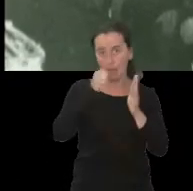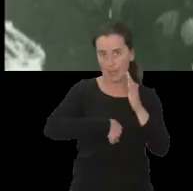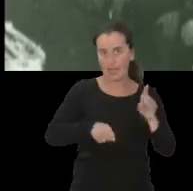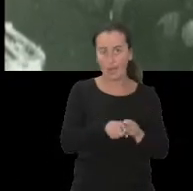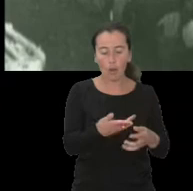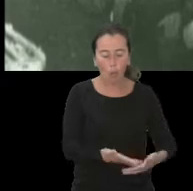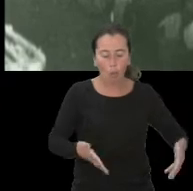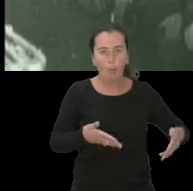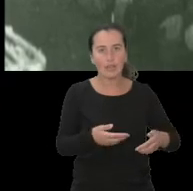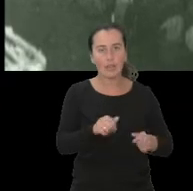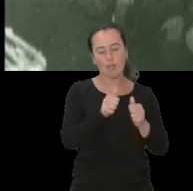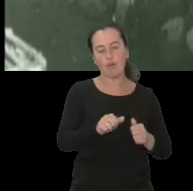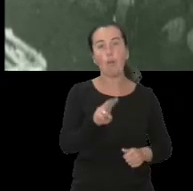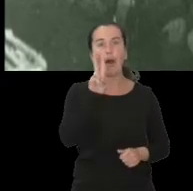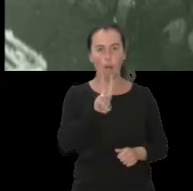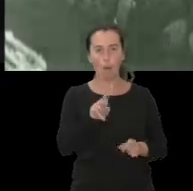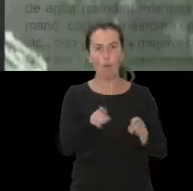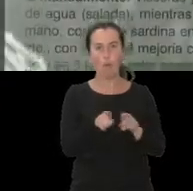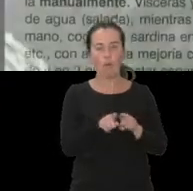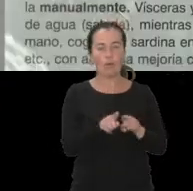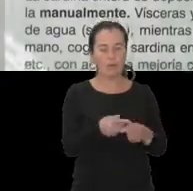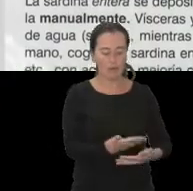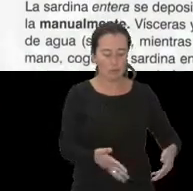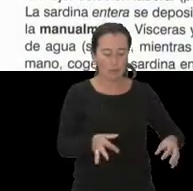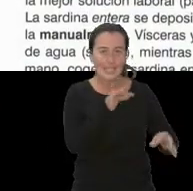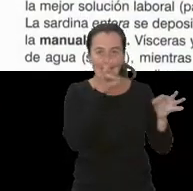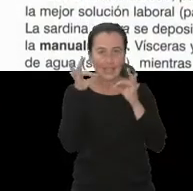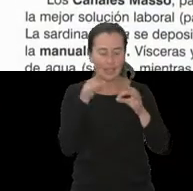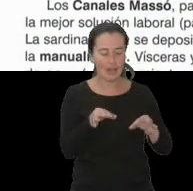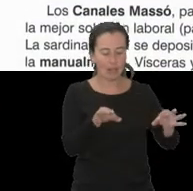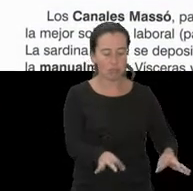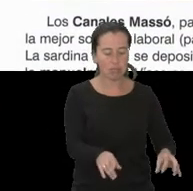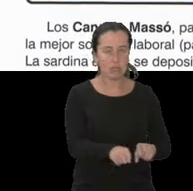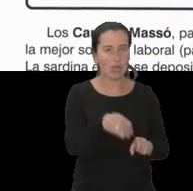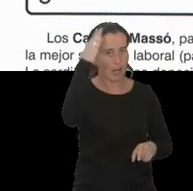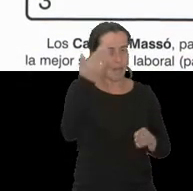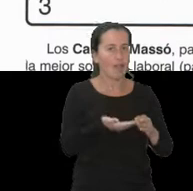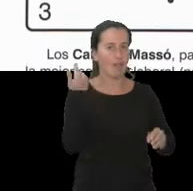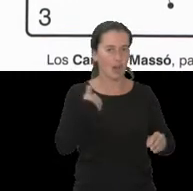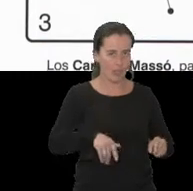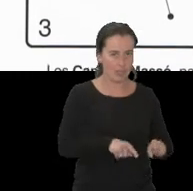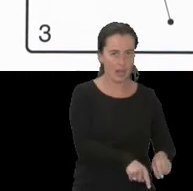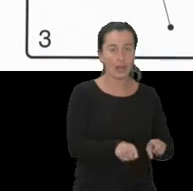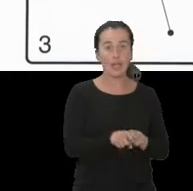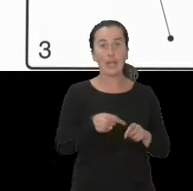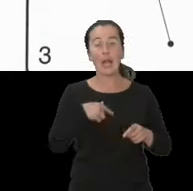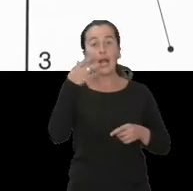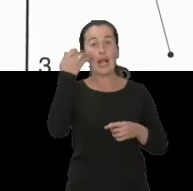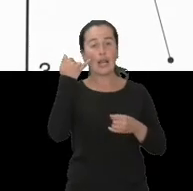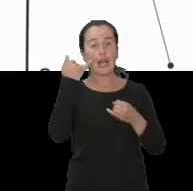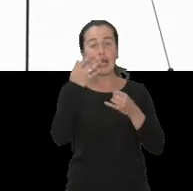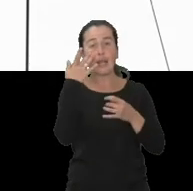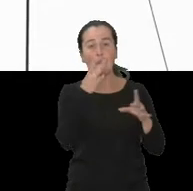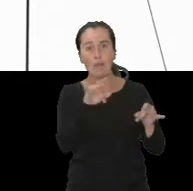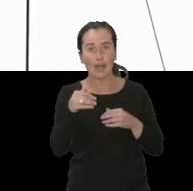metálica, con cubetas en forma de U donde se colocaba la sardina descabezada. El eviscerado